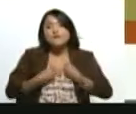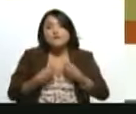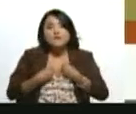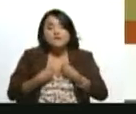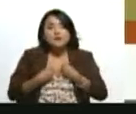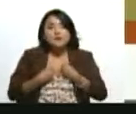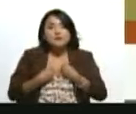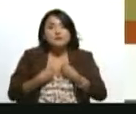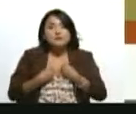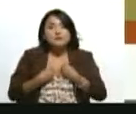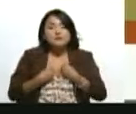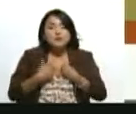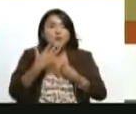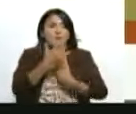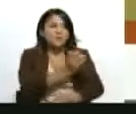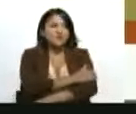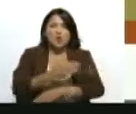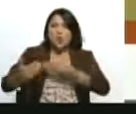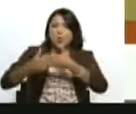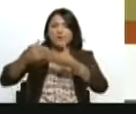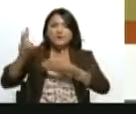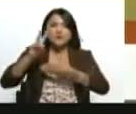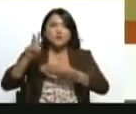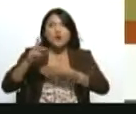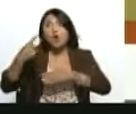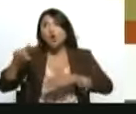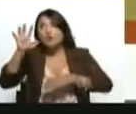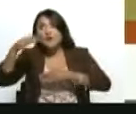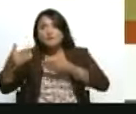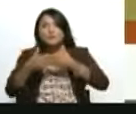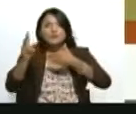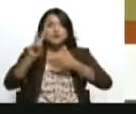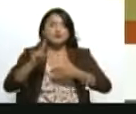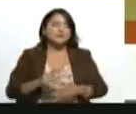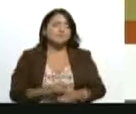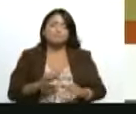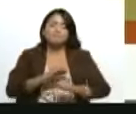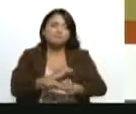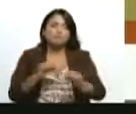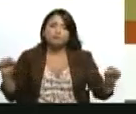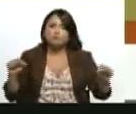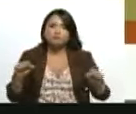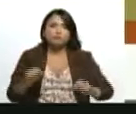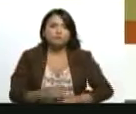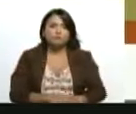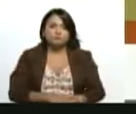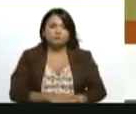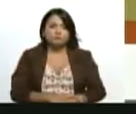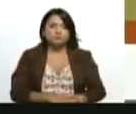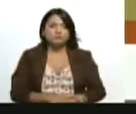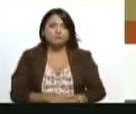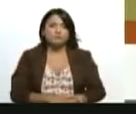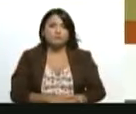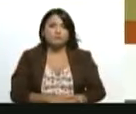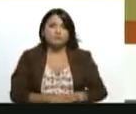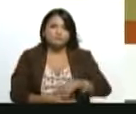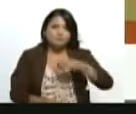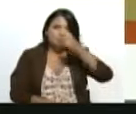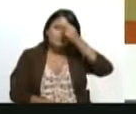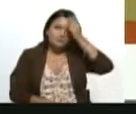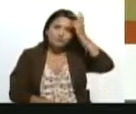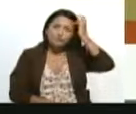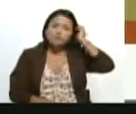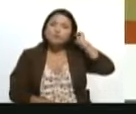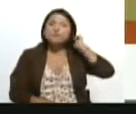nadie podrá hacer nada en Venezuela que vaya contra la paz interna, porque es... Yo utilicé